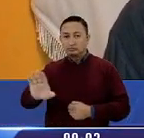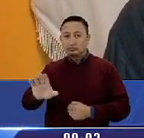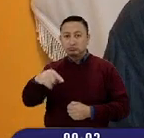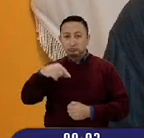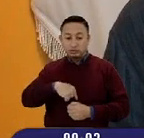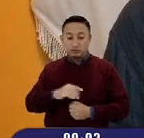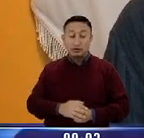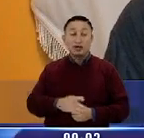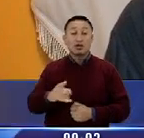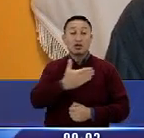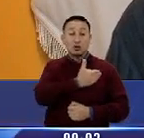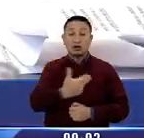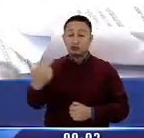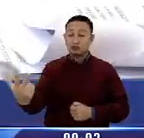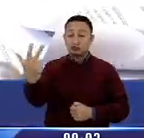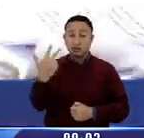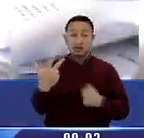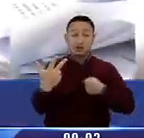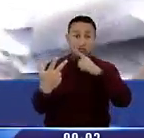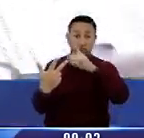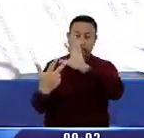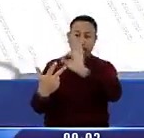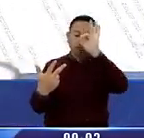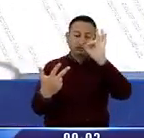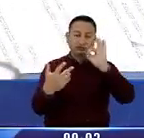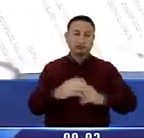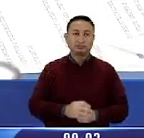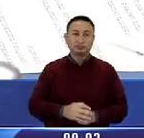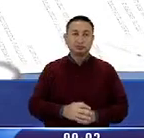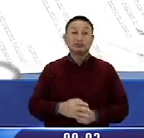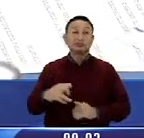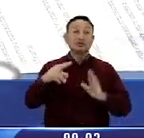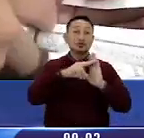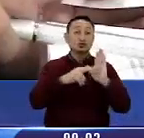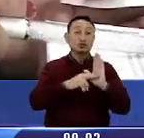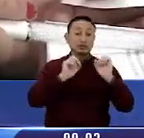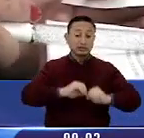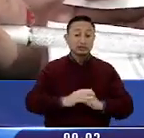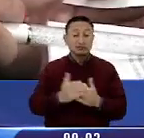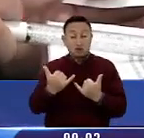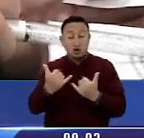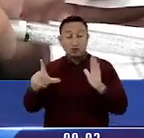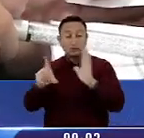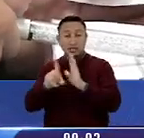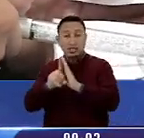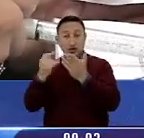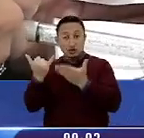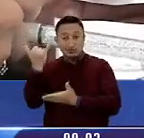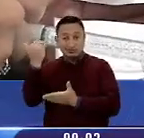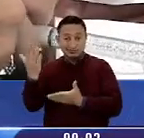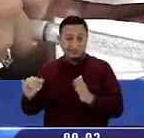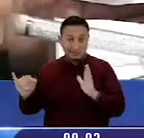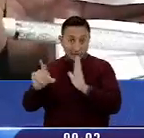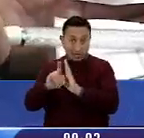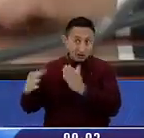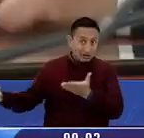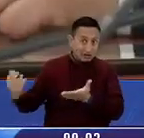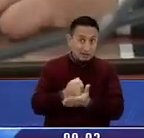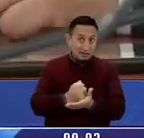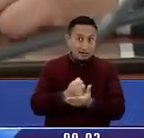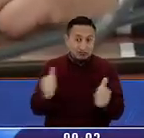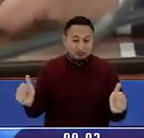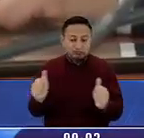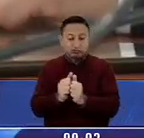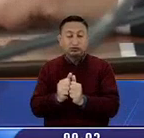escoger de la terna enviada por el Ejecutivo. Esta normativa es complementaria con la Ley de Extinción de Dominio. Ambos proyectos,